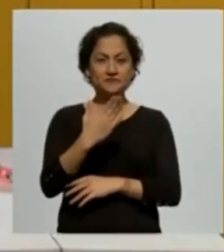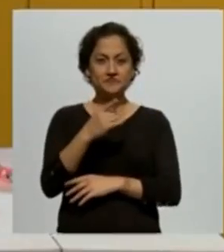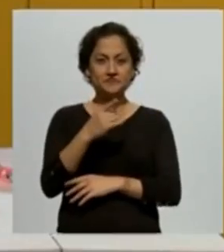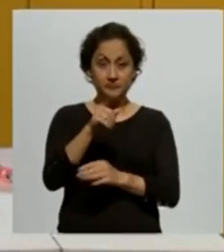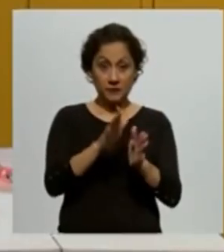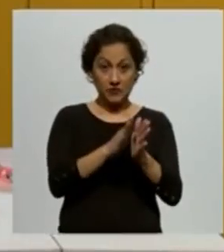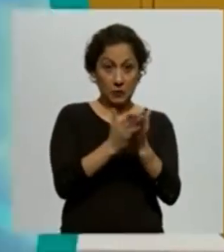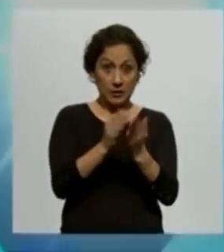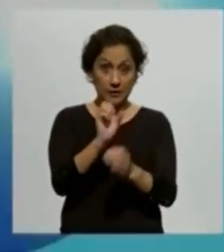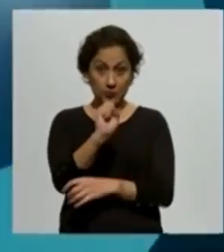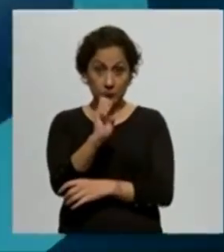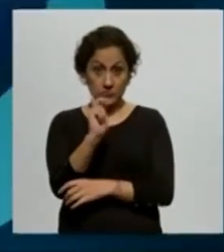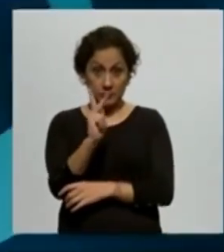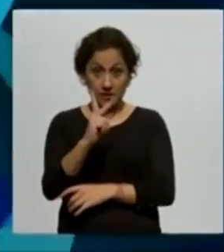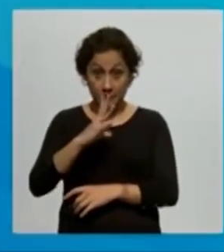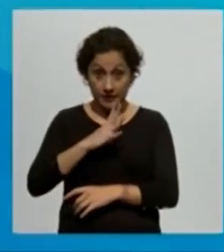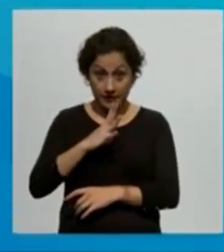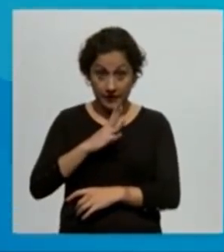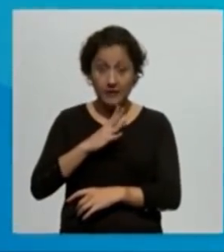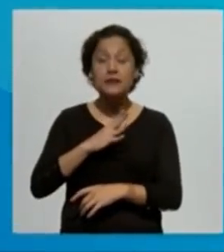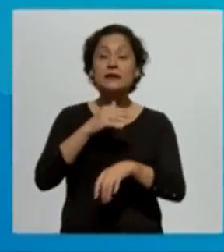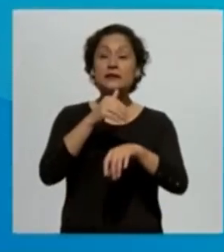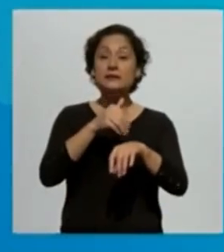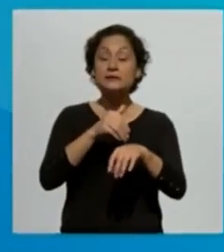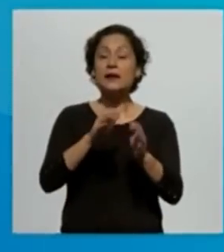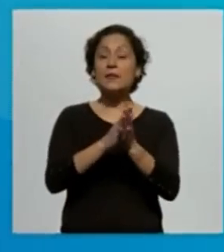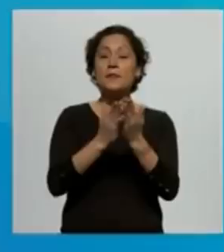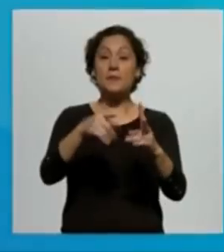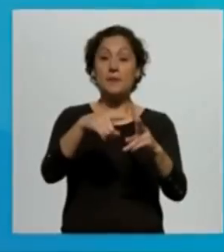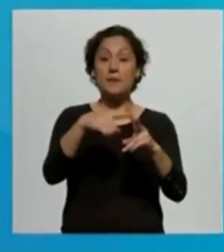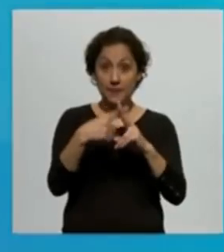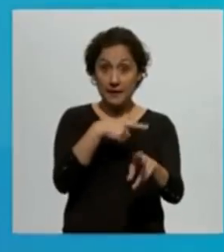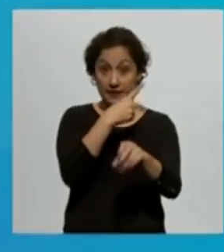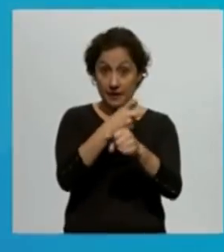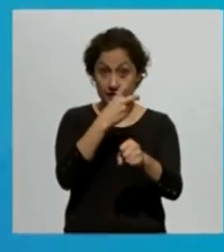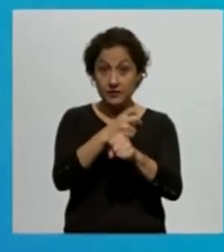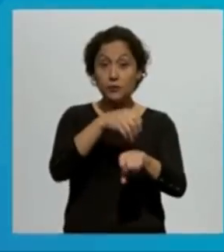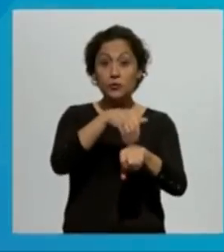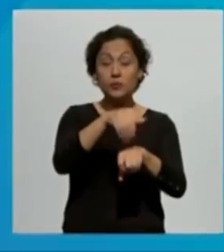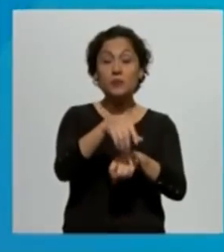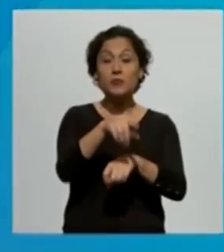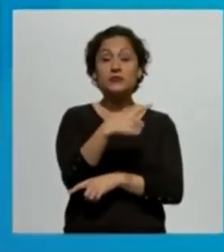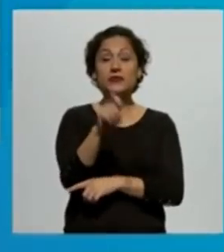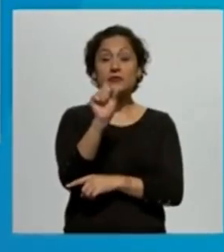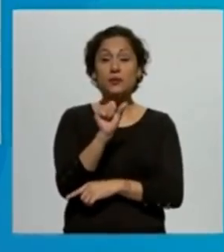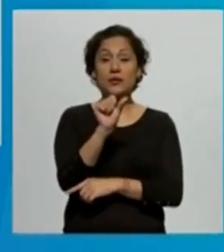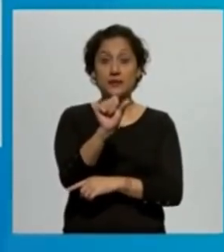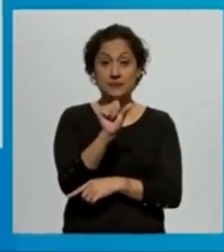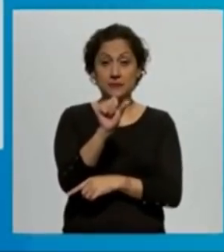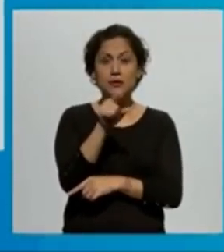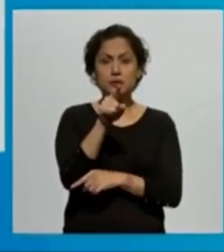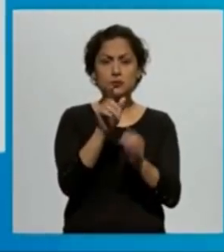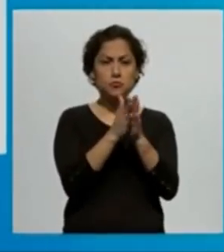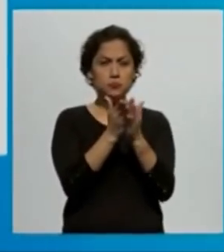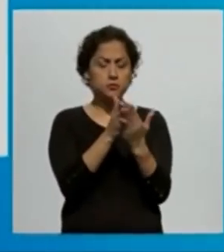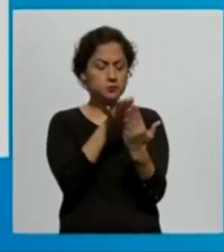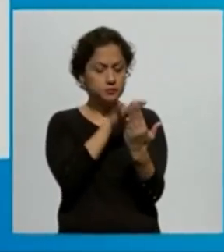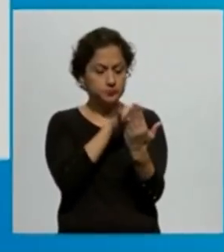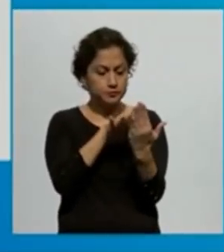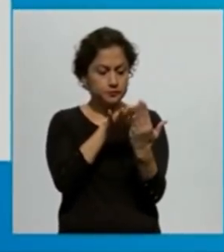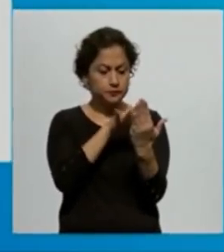Libros de texto, busquen el de matemáticas de segundo grado en la página 116. Léelo con paciencia y pide ayuda a